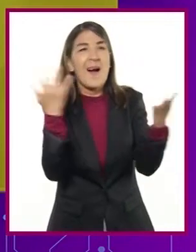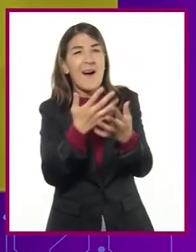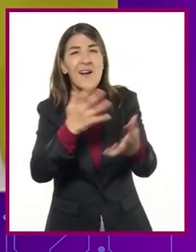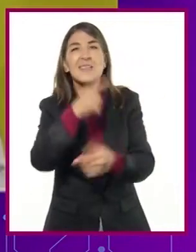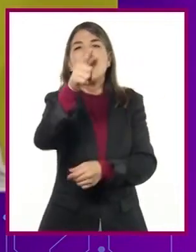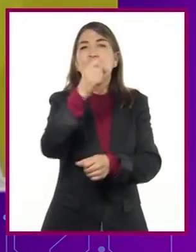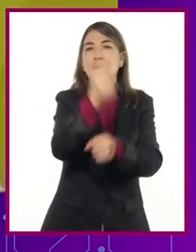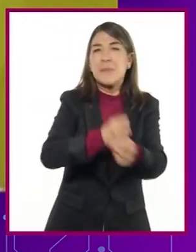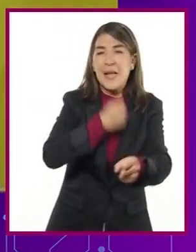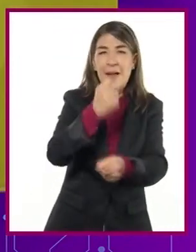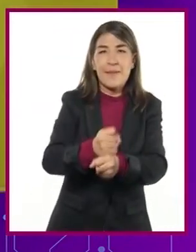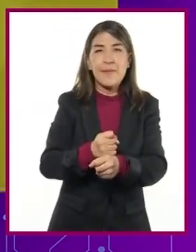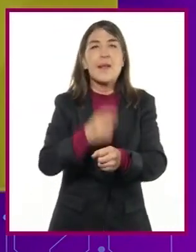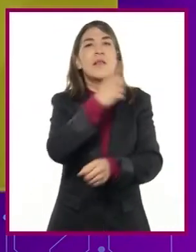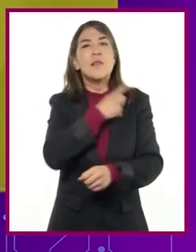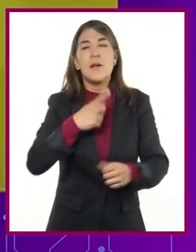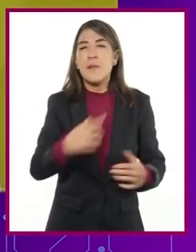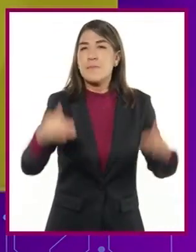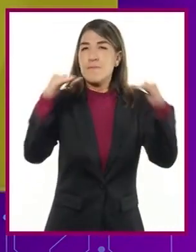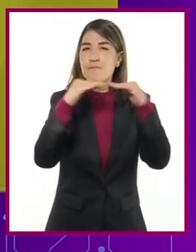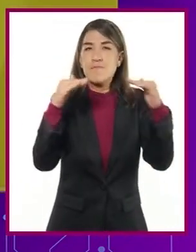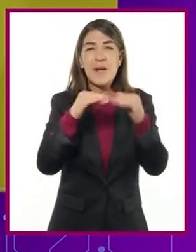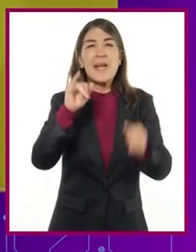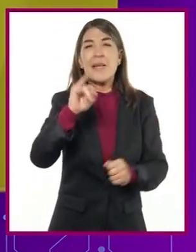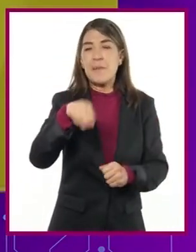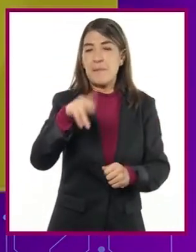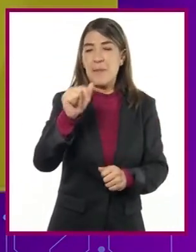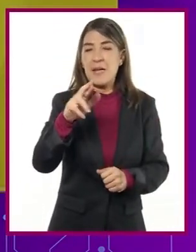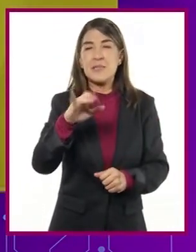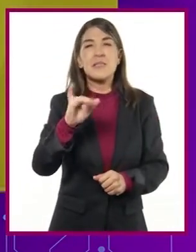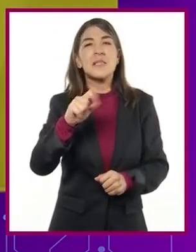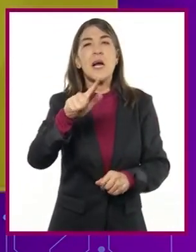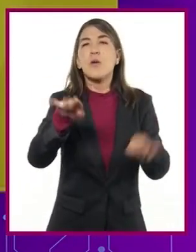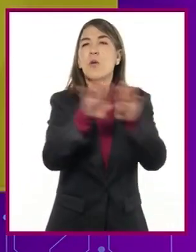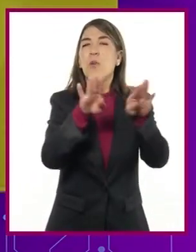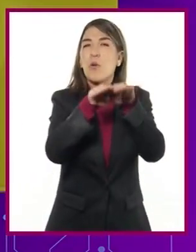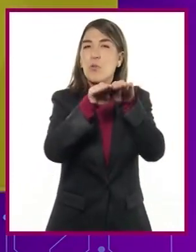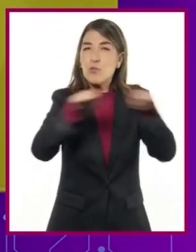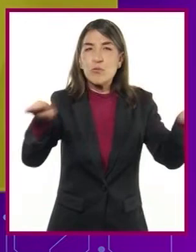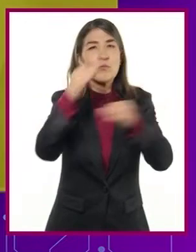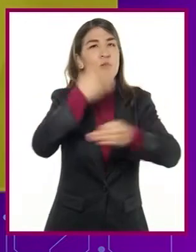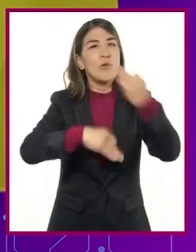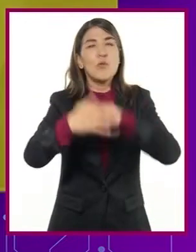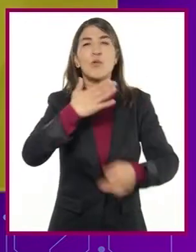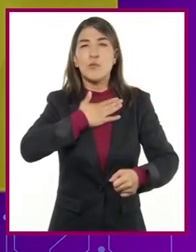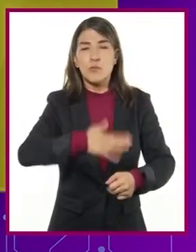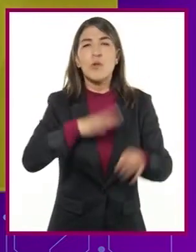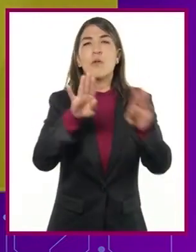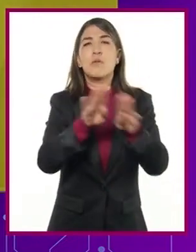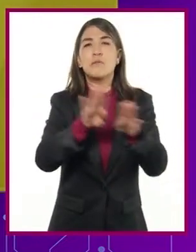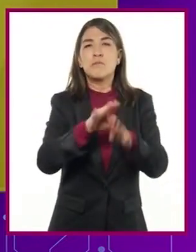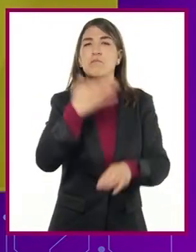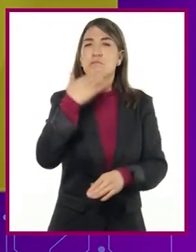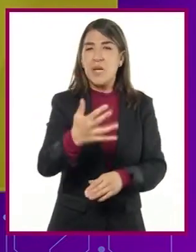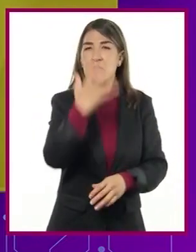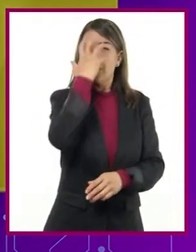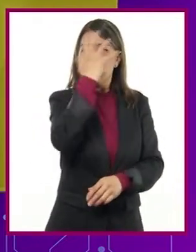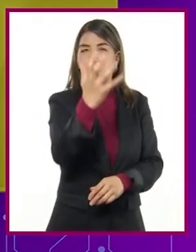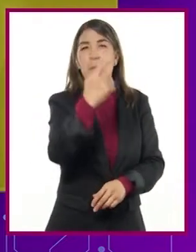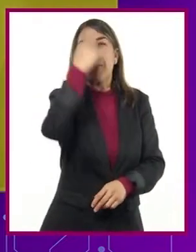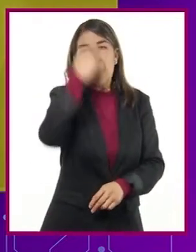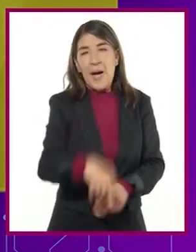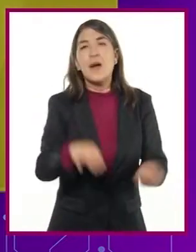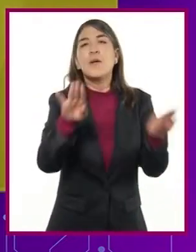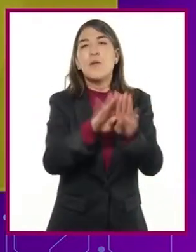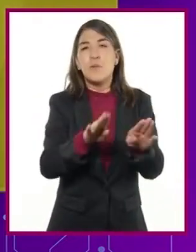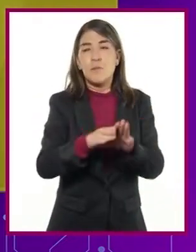practicando. Ser imparcial nos permitirá caminar con rectitud, con la frente en alto y contribuir a tener